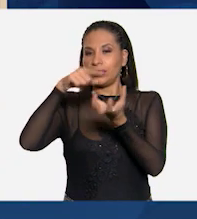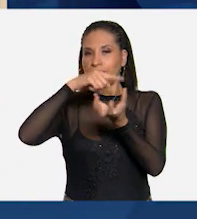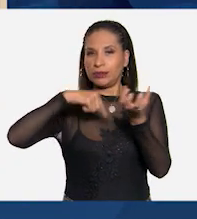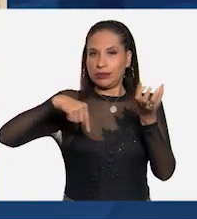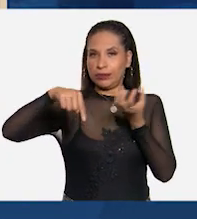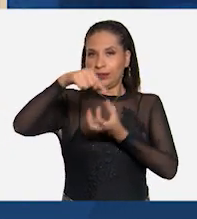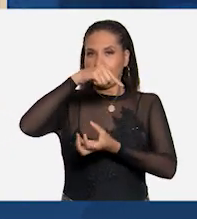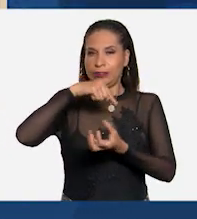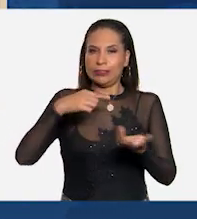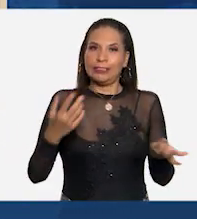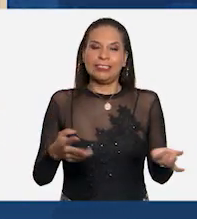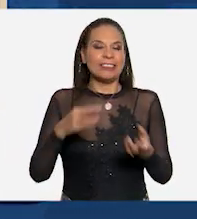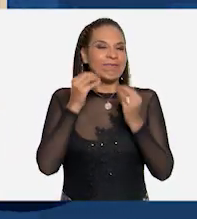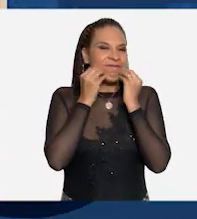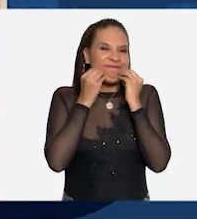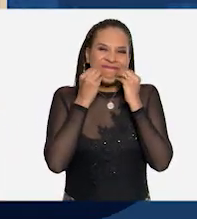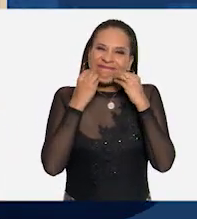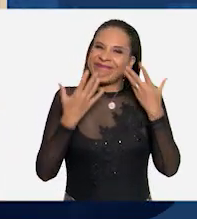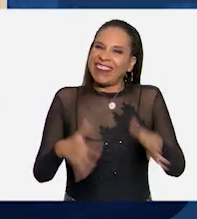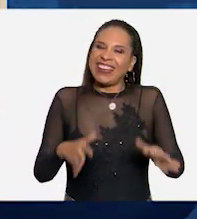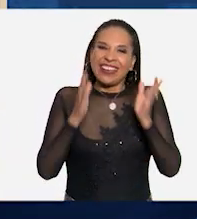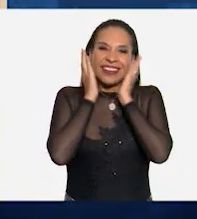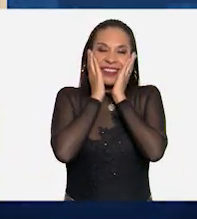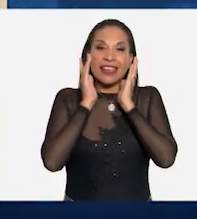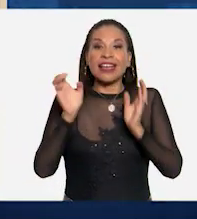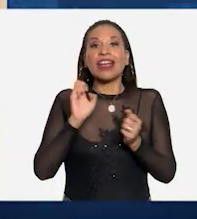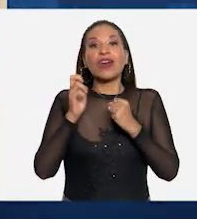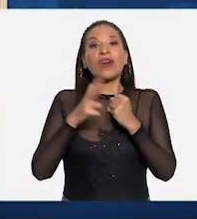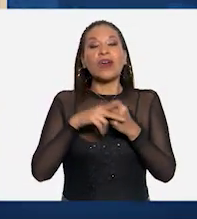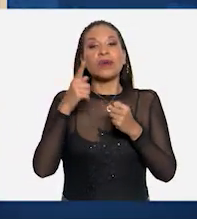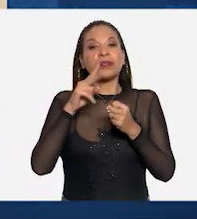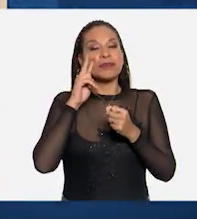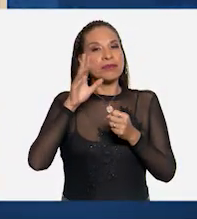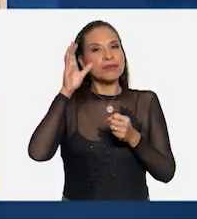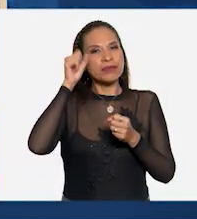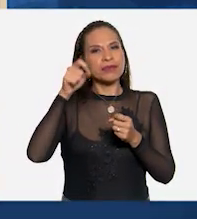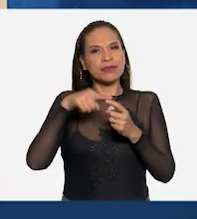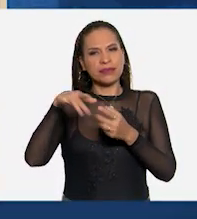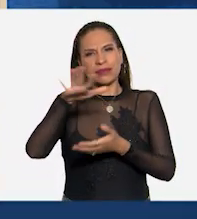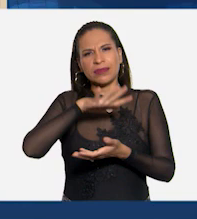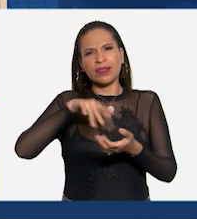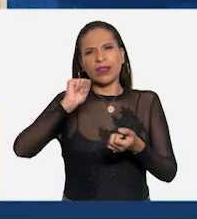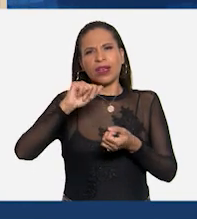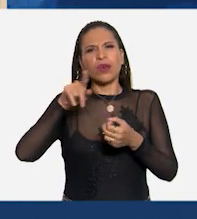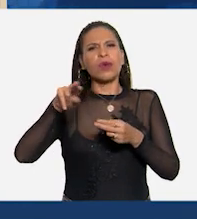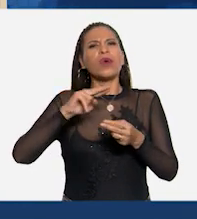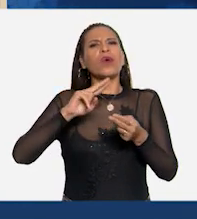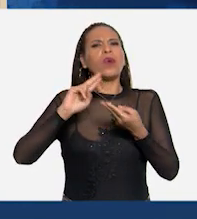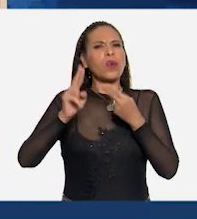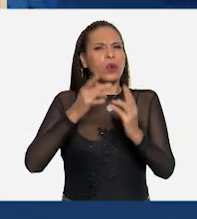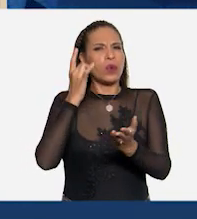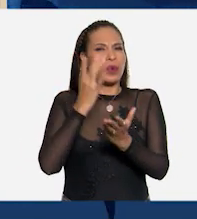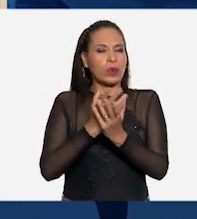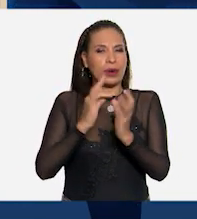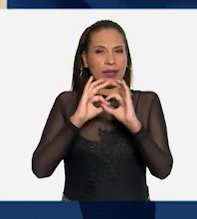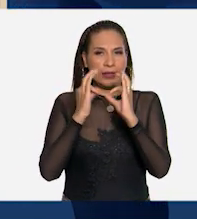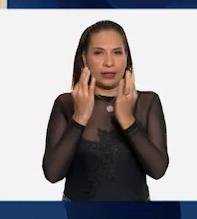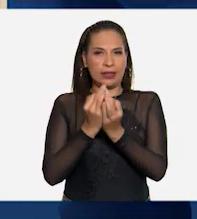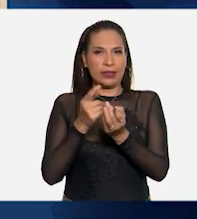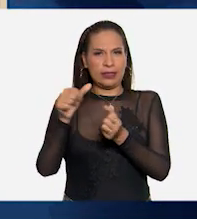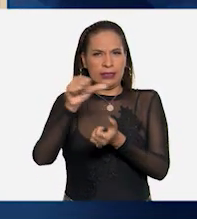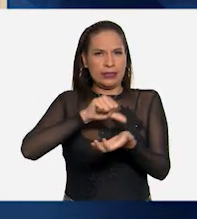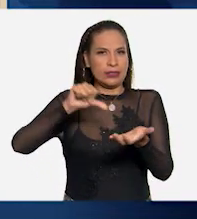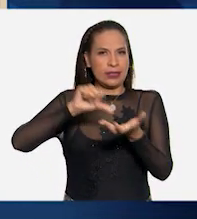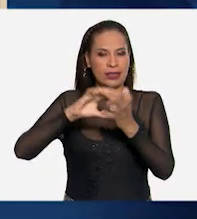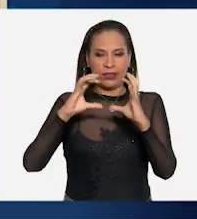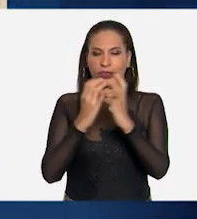¡Qué maravilla! Los europeos pasaron de una concepción geocéntrica del universo, que creía que la Tierra era el